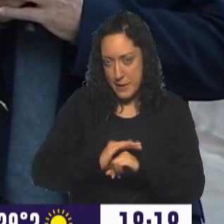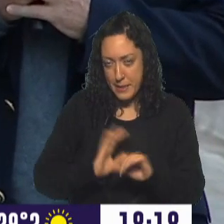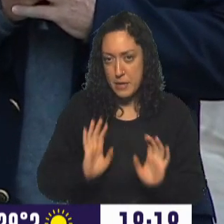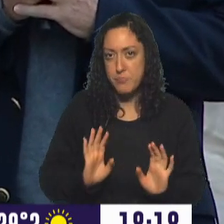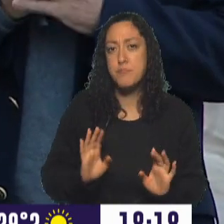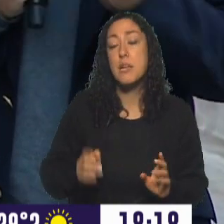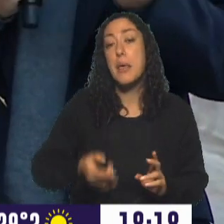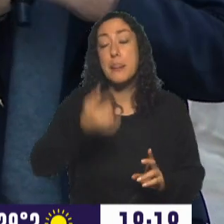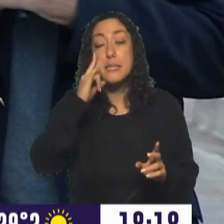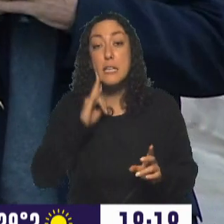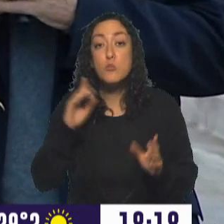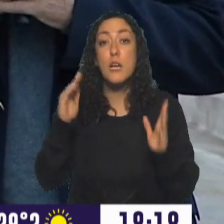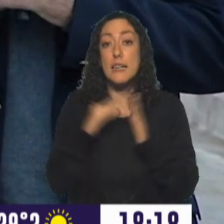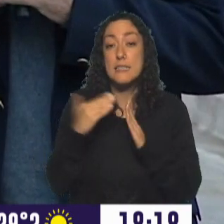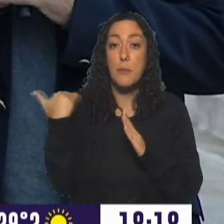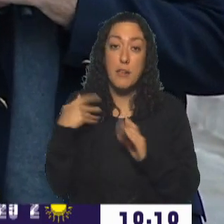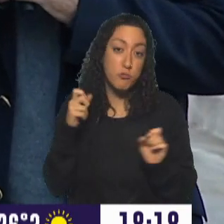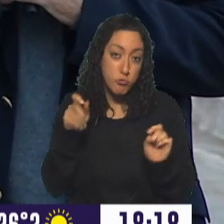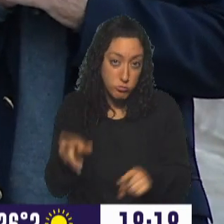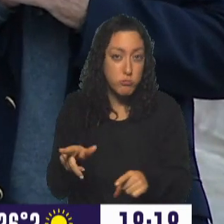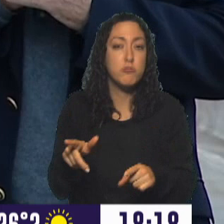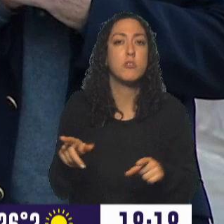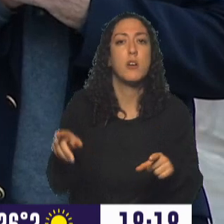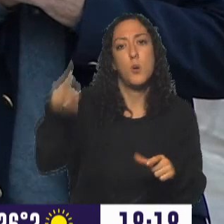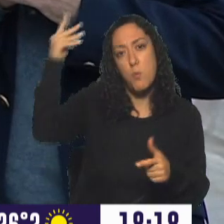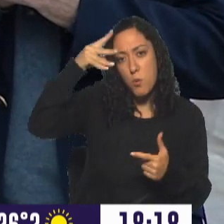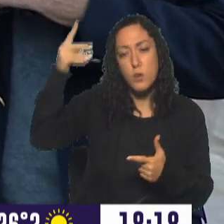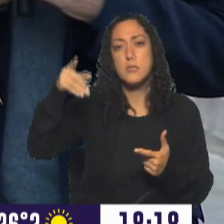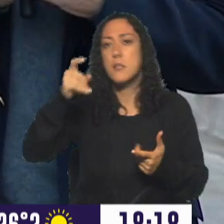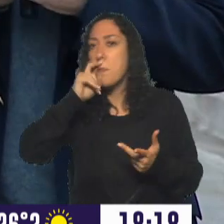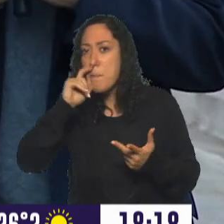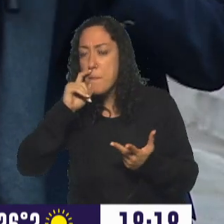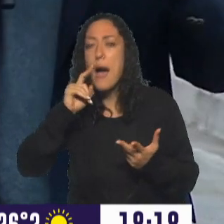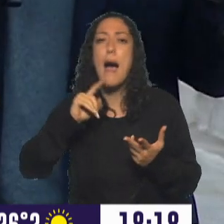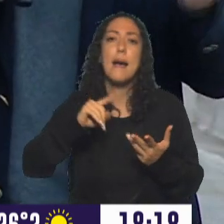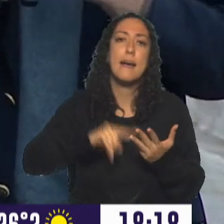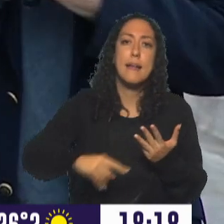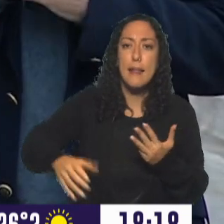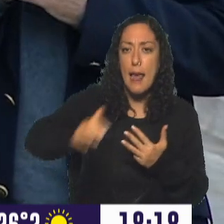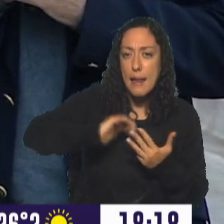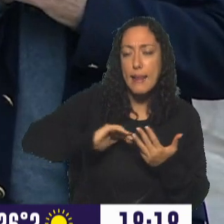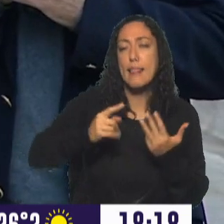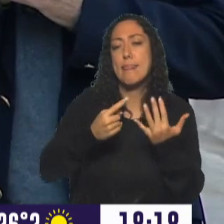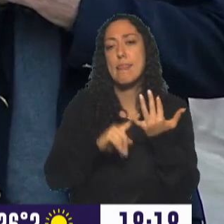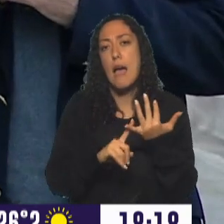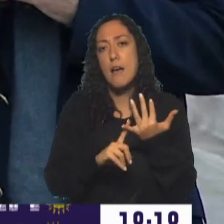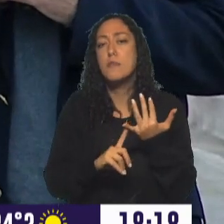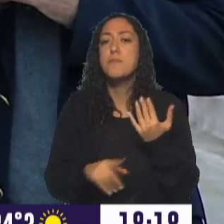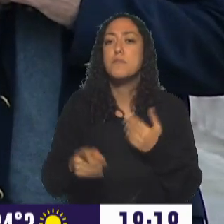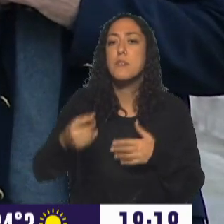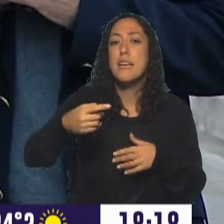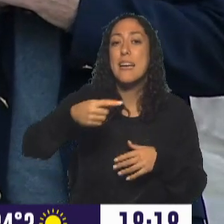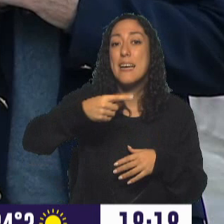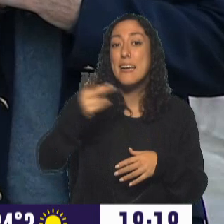en un desayuno en la casa de María Eugenia Vidal con Patricia Bullrich, con Mauricio Macri, con Larreta, que iban a definir cuál de